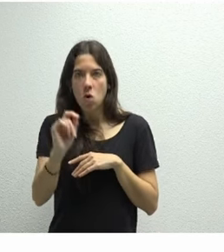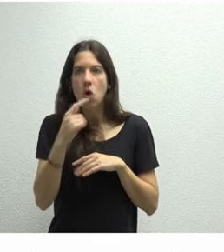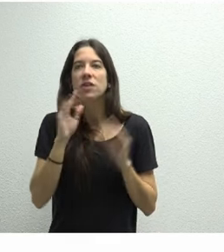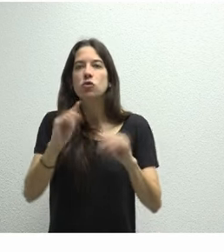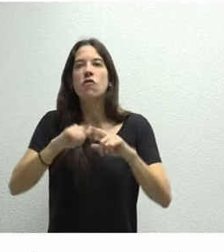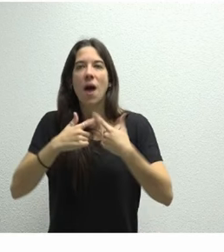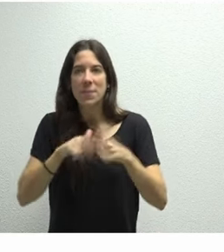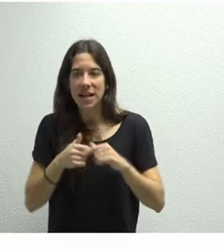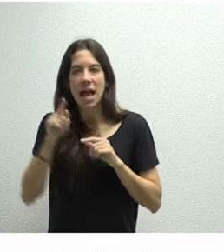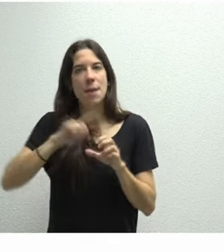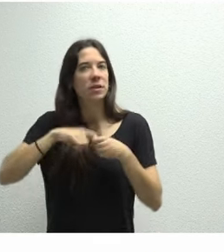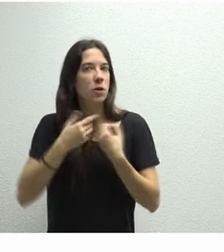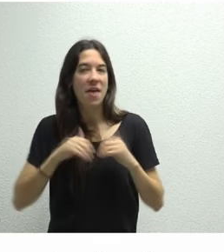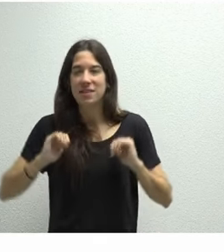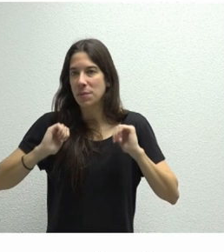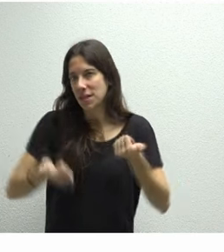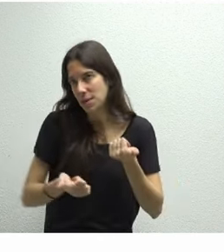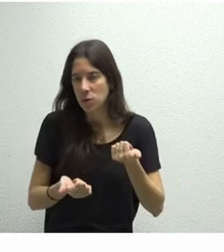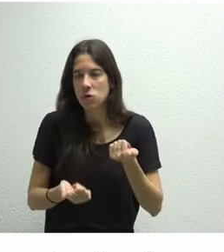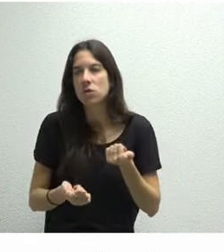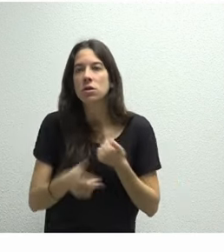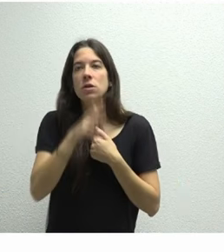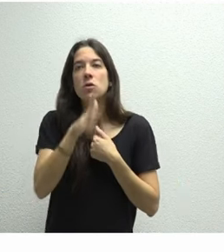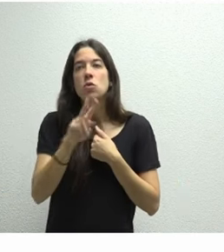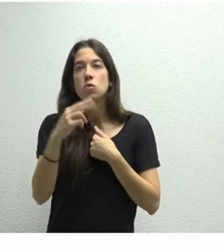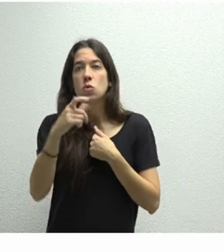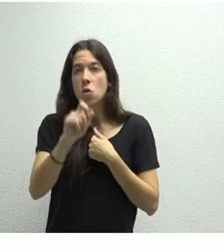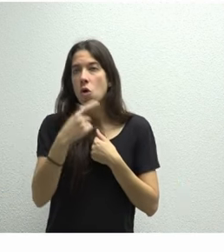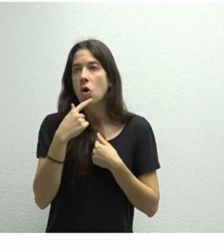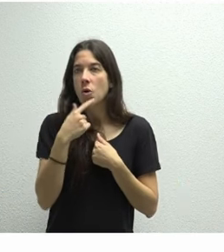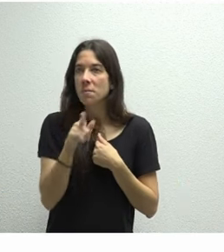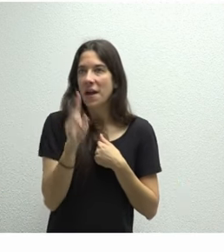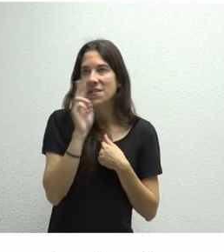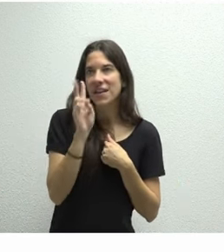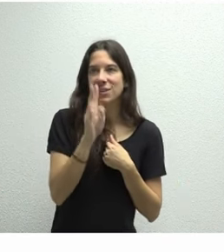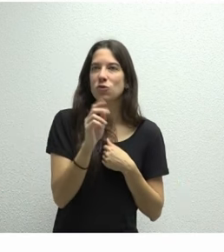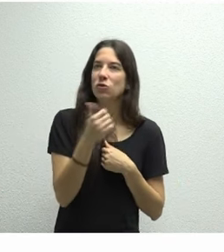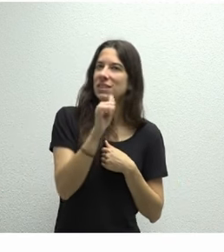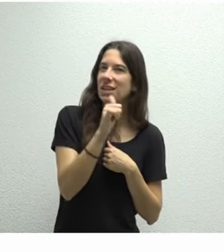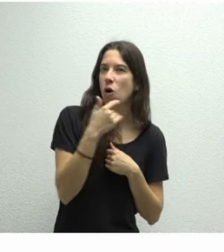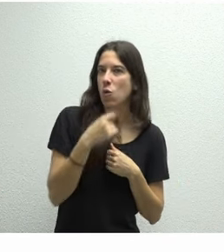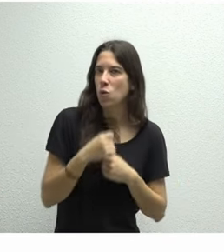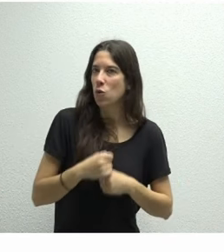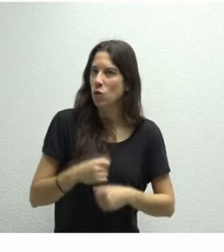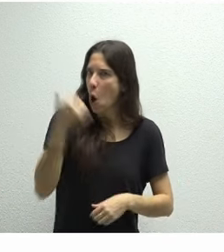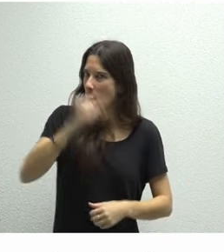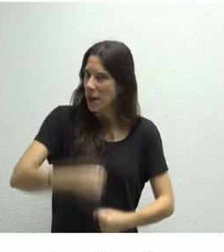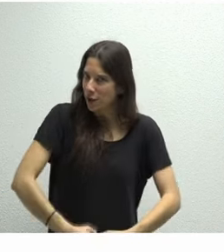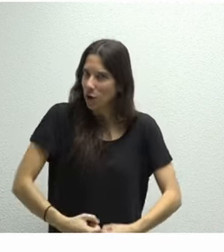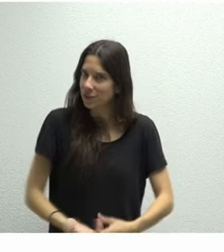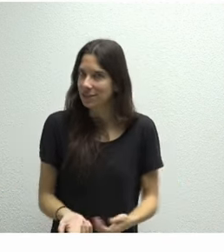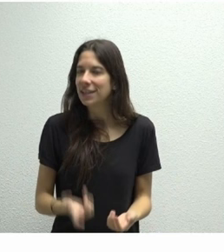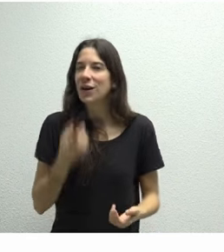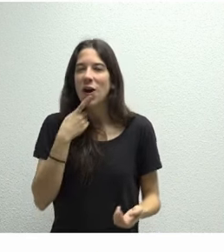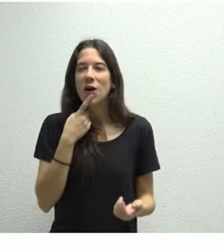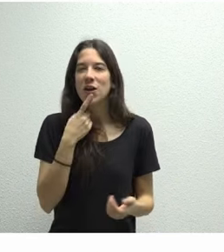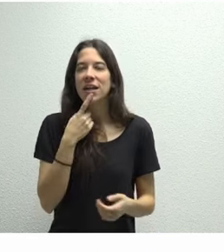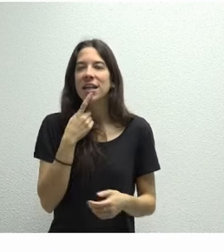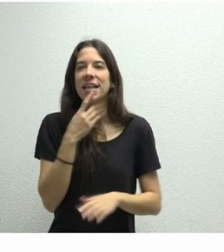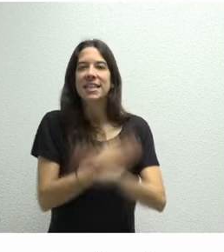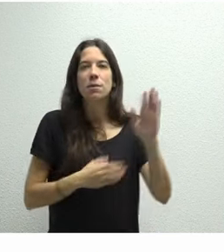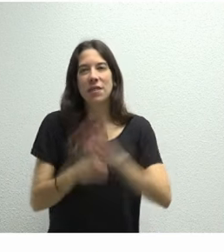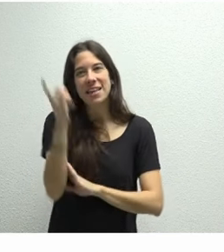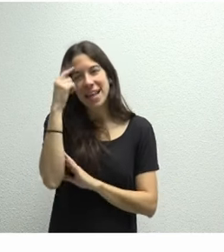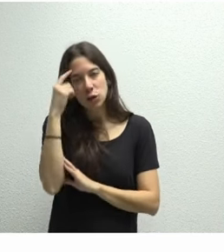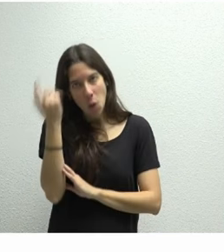comunes apoyos es un muchacho ya es un un hombretón no con la discapacidad intelectual y la